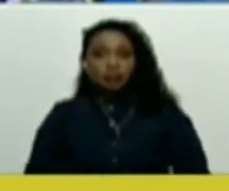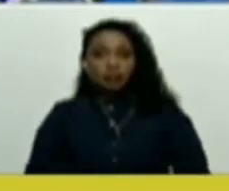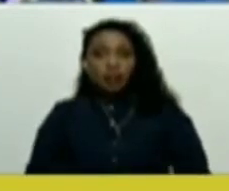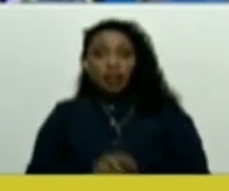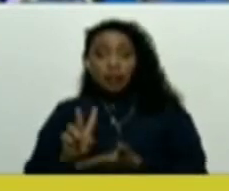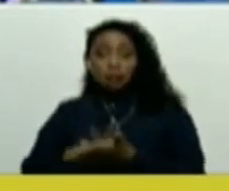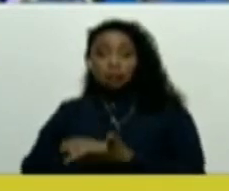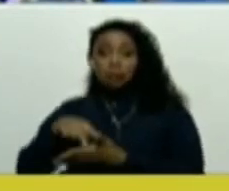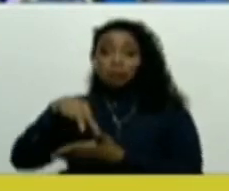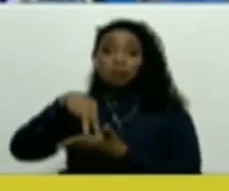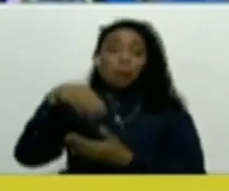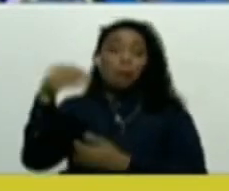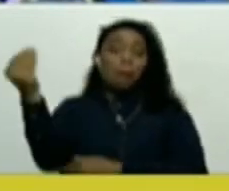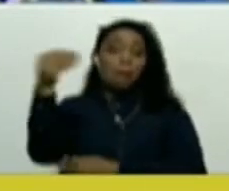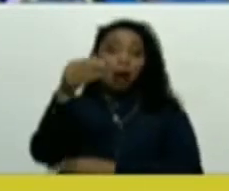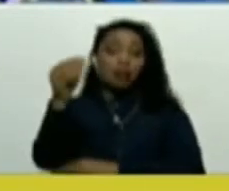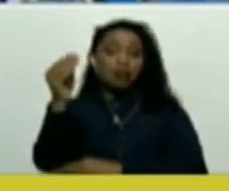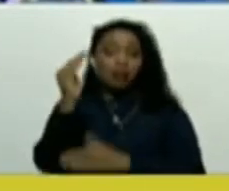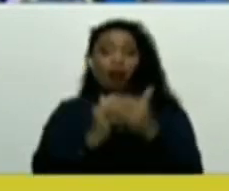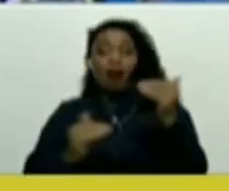y levantar aún más alto